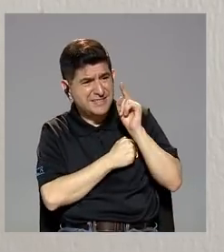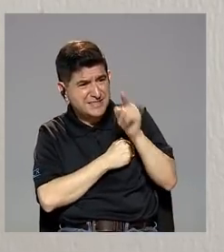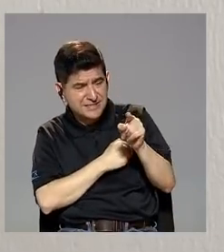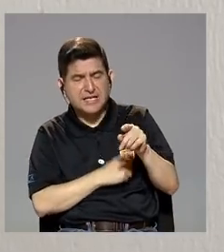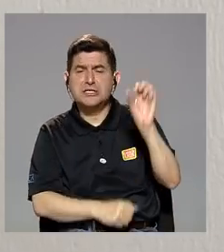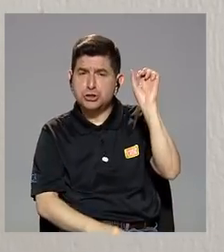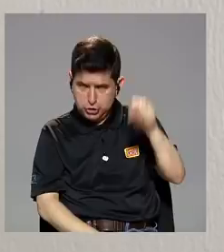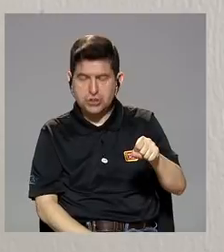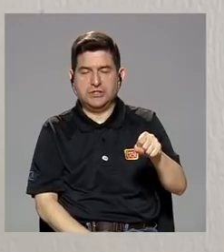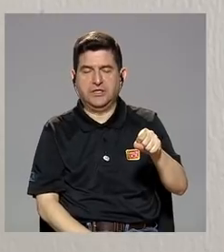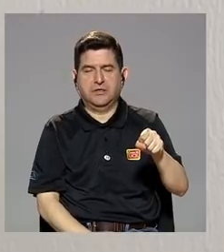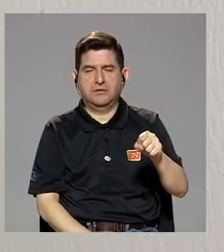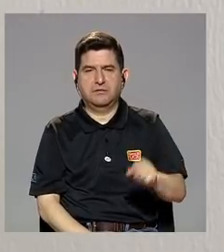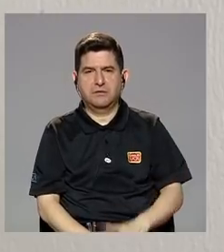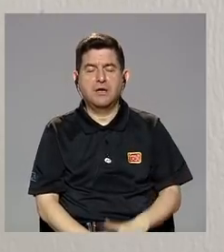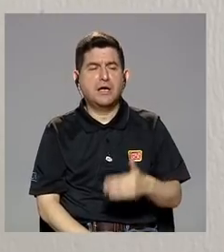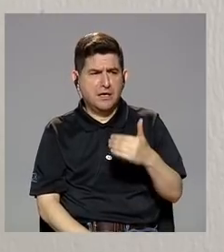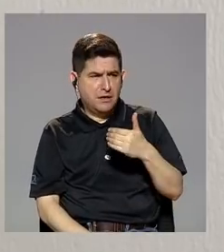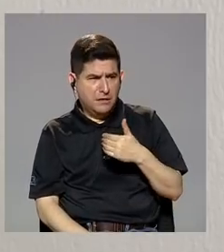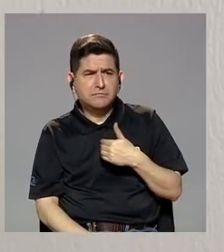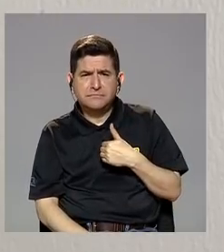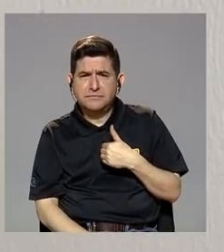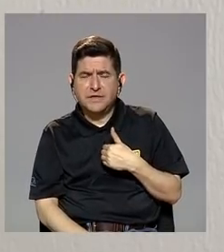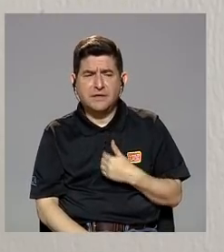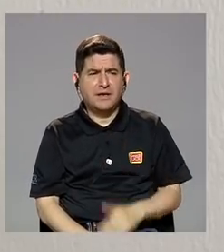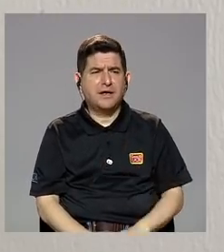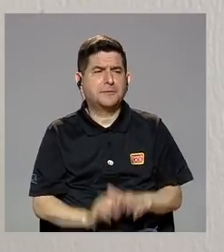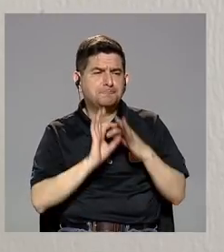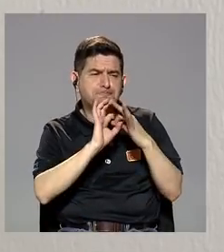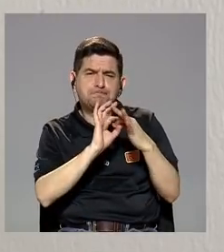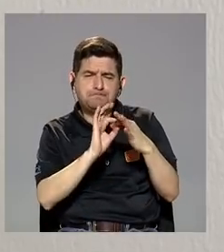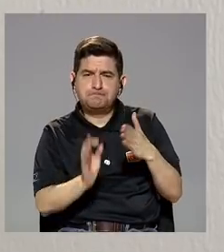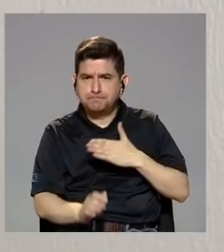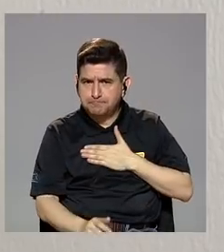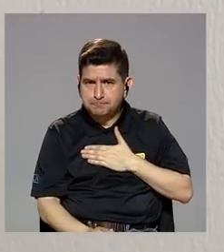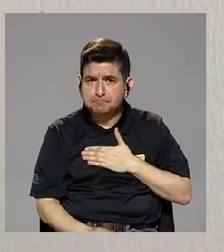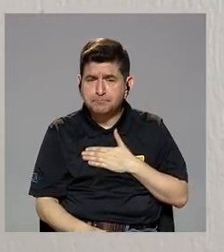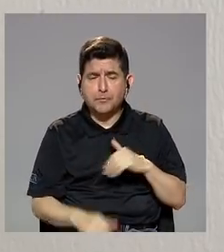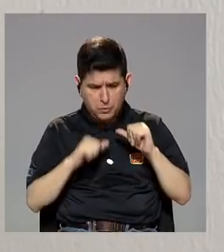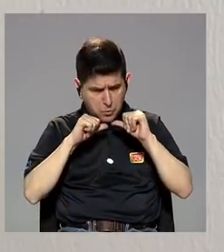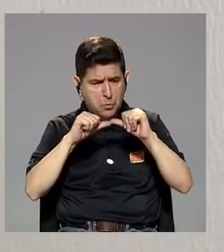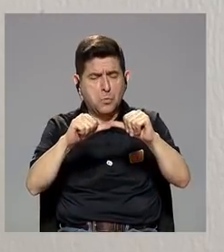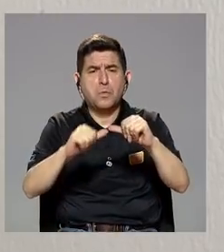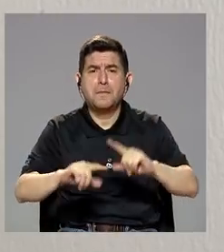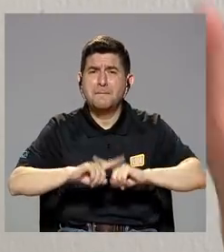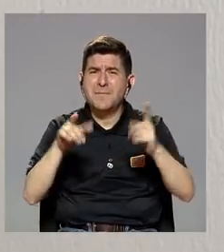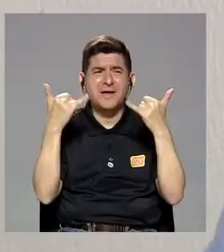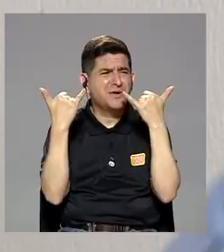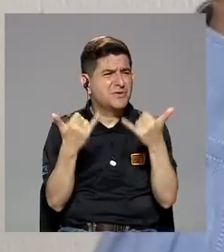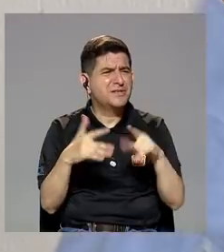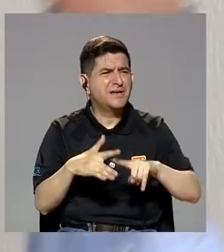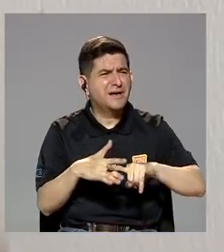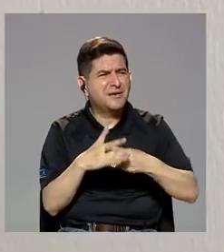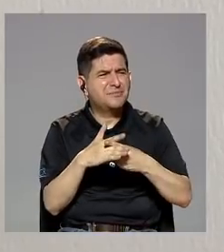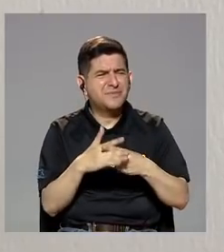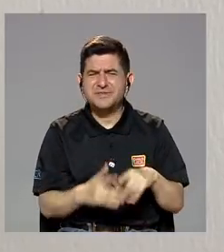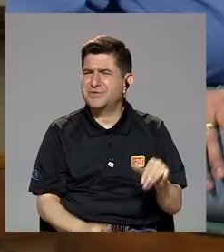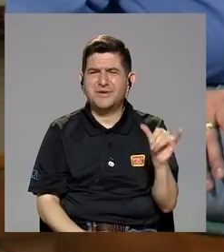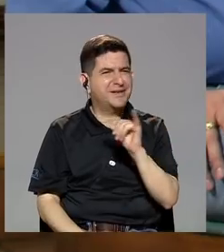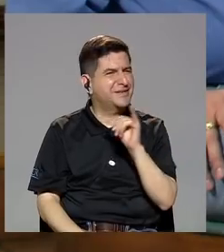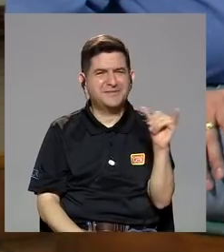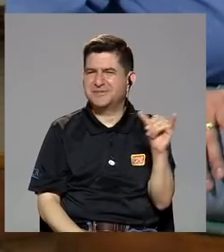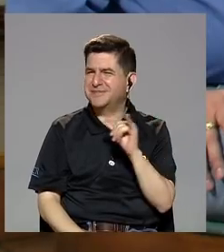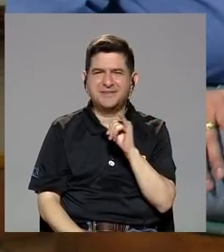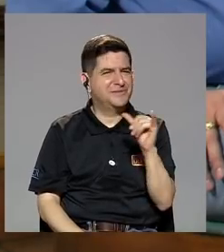si bien es cierto tiene muchas muchas ligaduras conmigo todavía pero ya empezó a desdibujarse